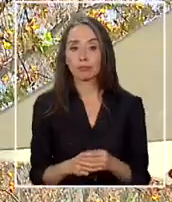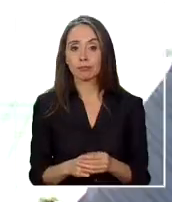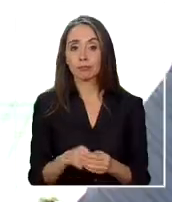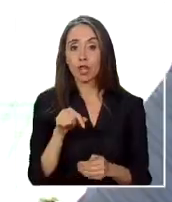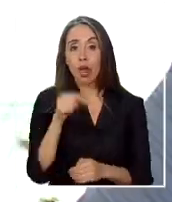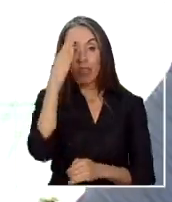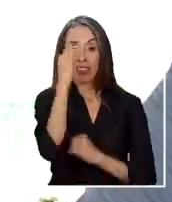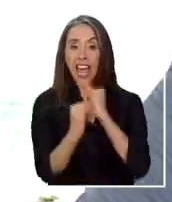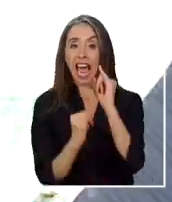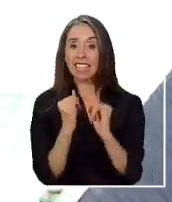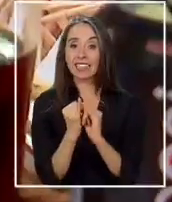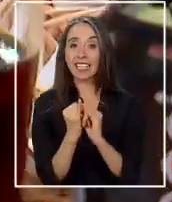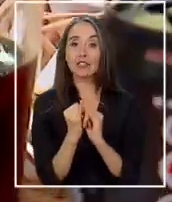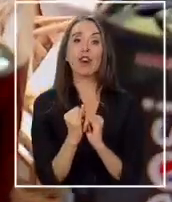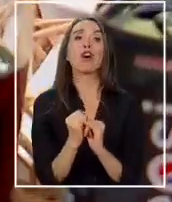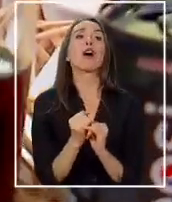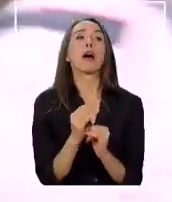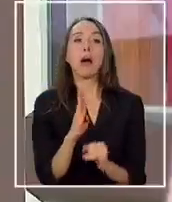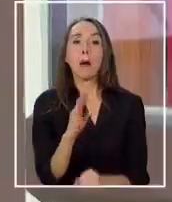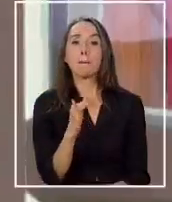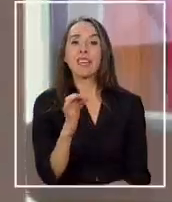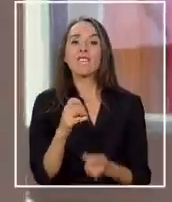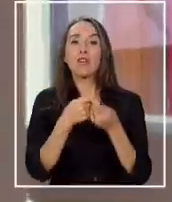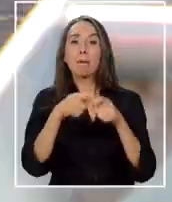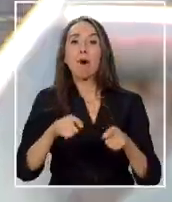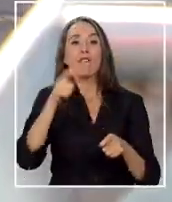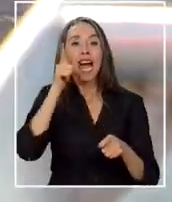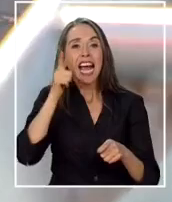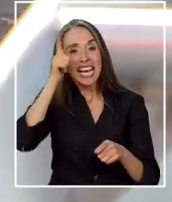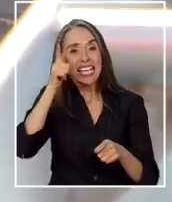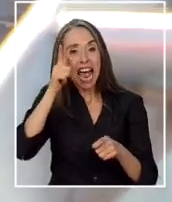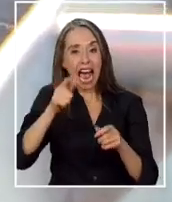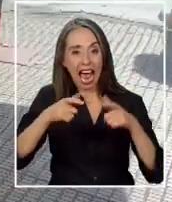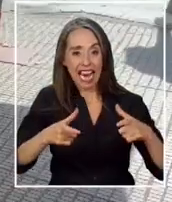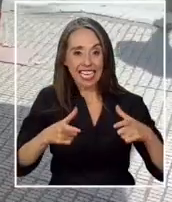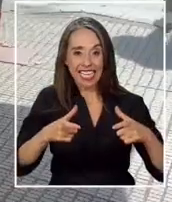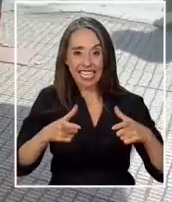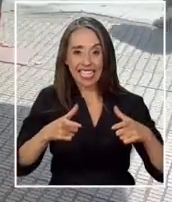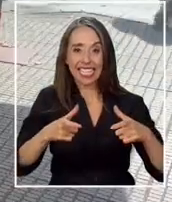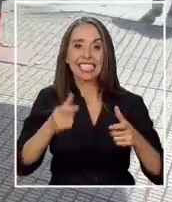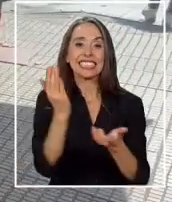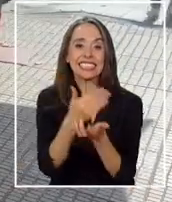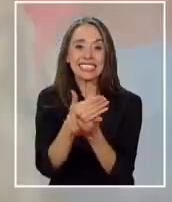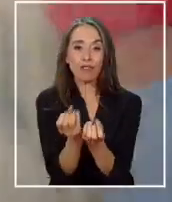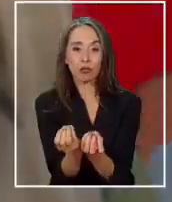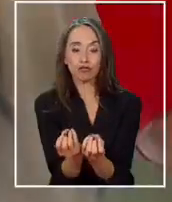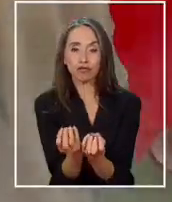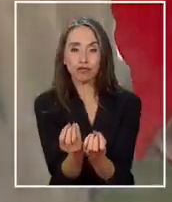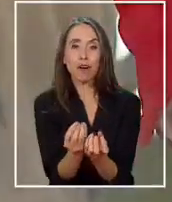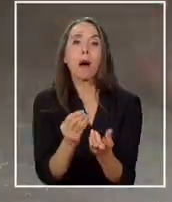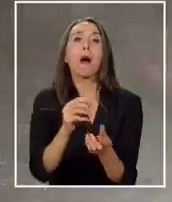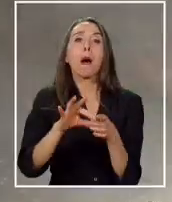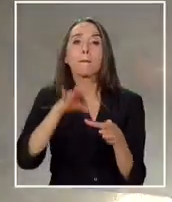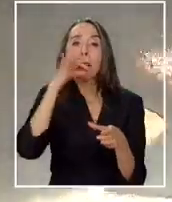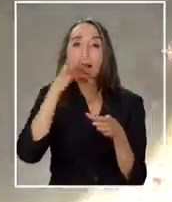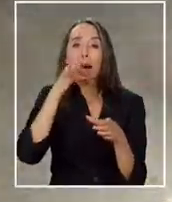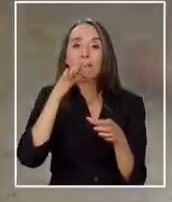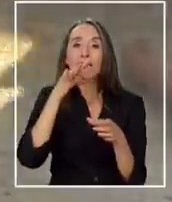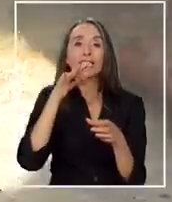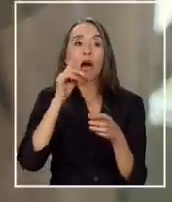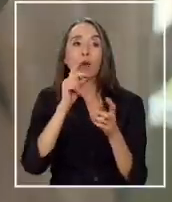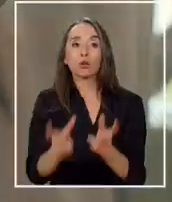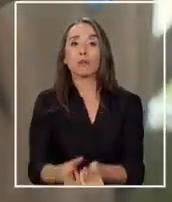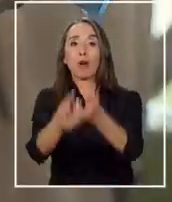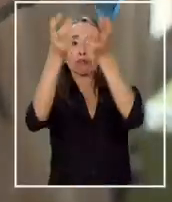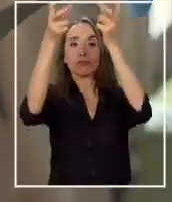en este Día Internacional del Bife a lo Pobre, ¿cómo no comerse uno? Un buen pedazo de carne, la cebolla cocida, las papas fritas y el toque